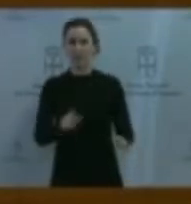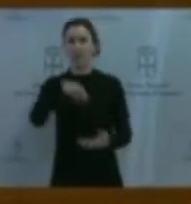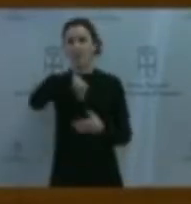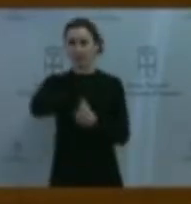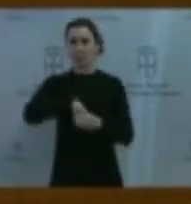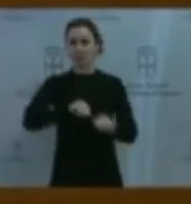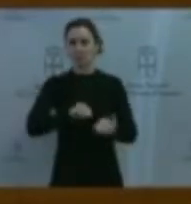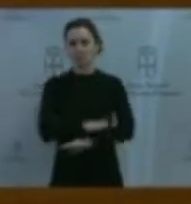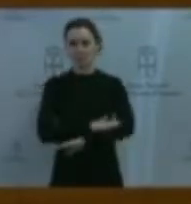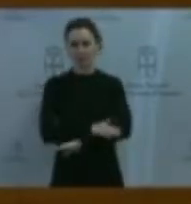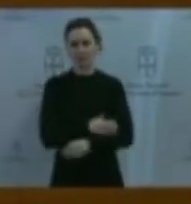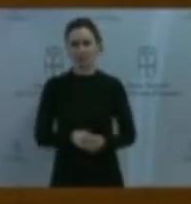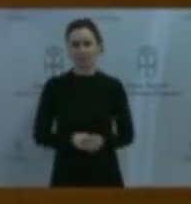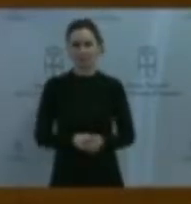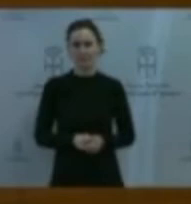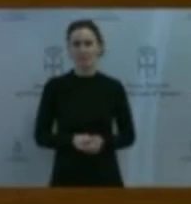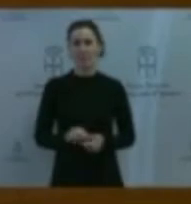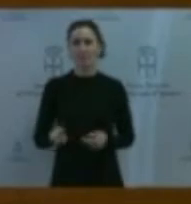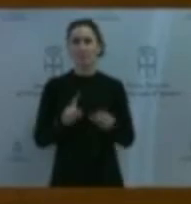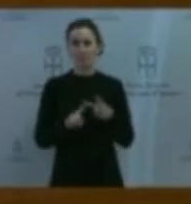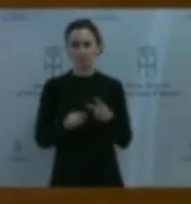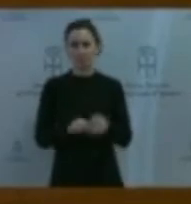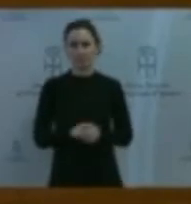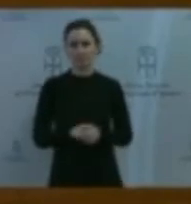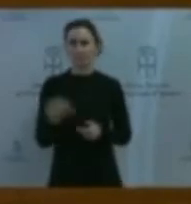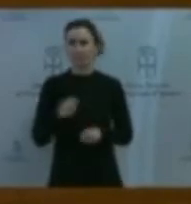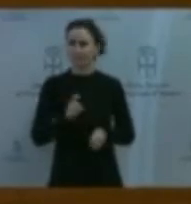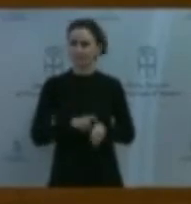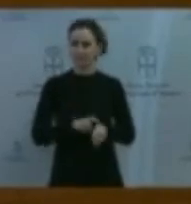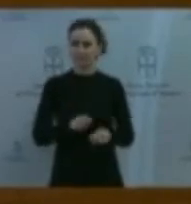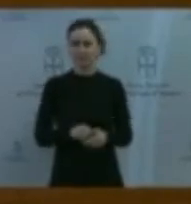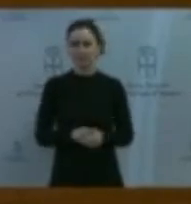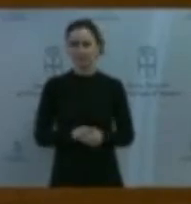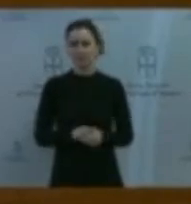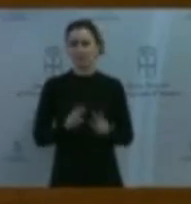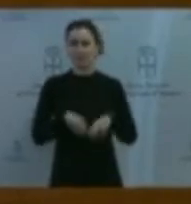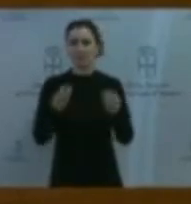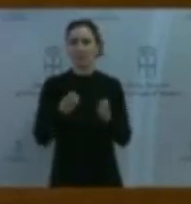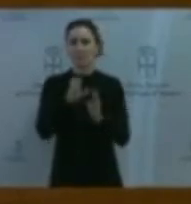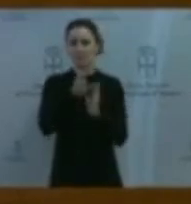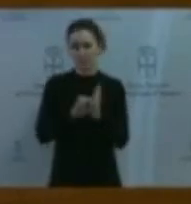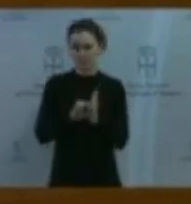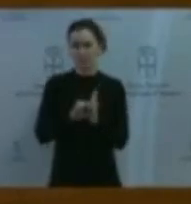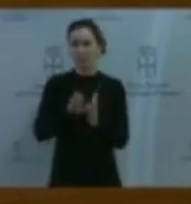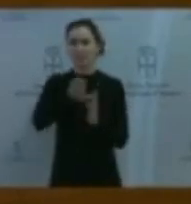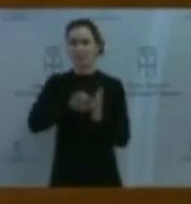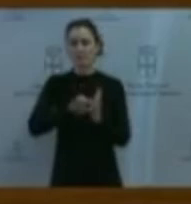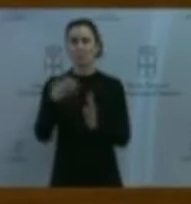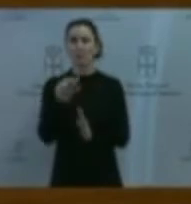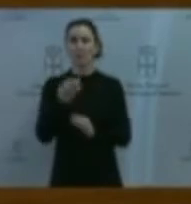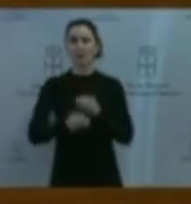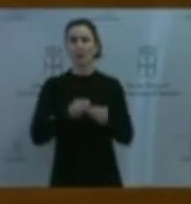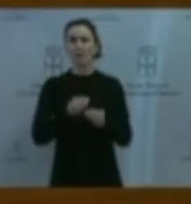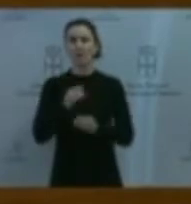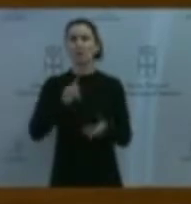Segundo, pactemos tiempos, pero la reforma del Estatuto tiene que se hacer en esta legislatura. Todo